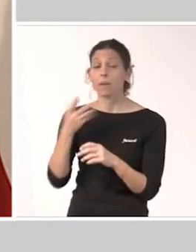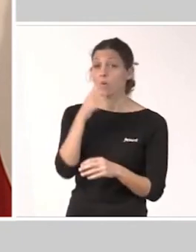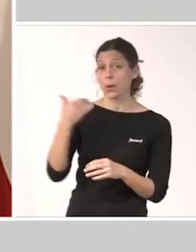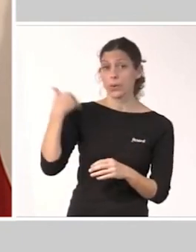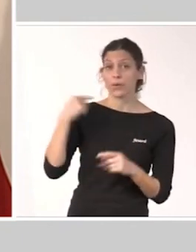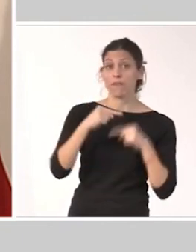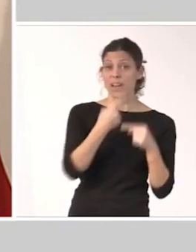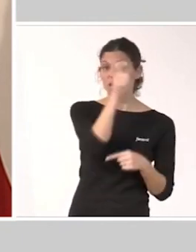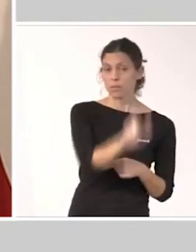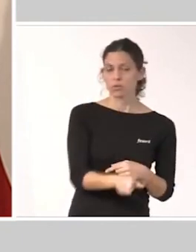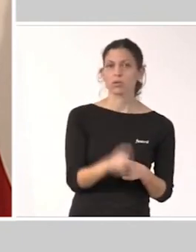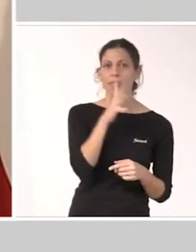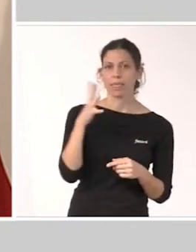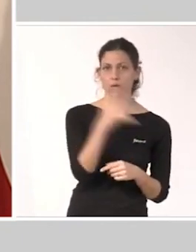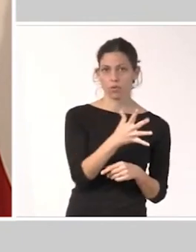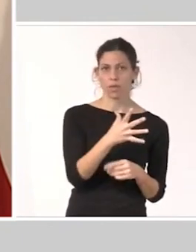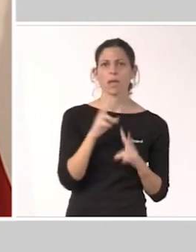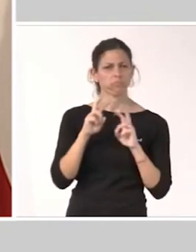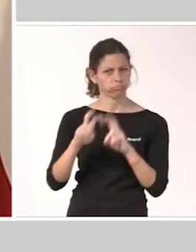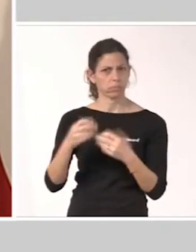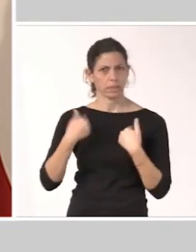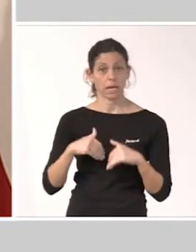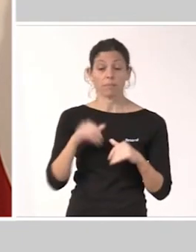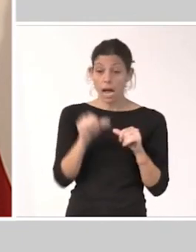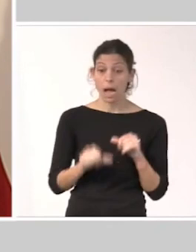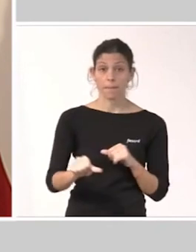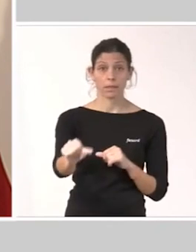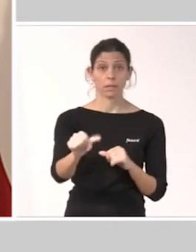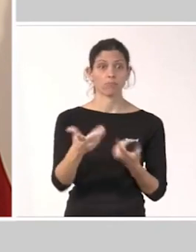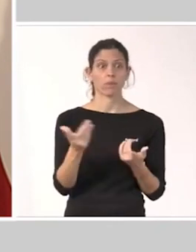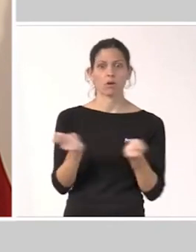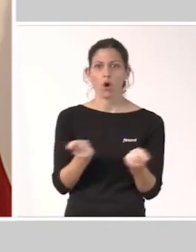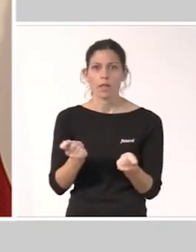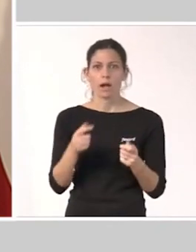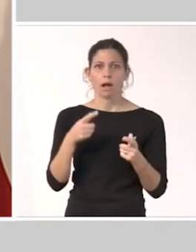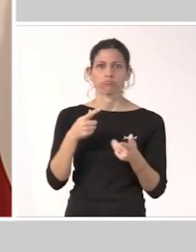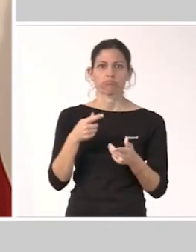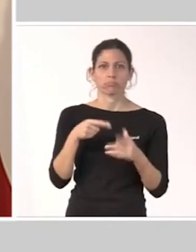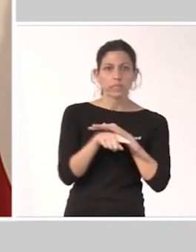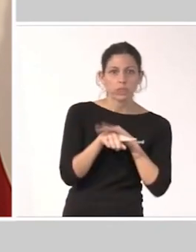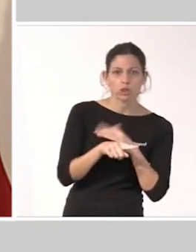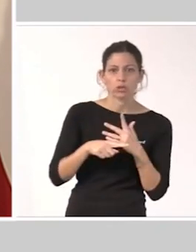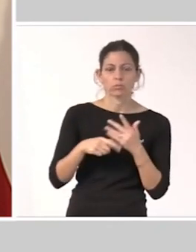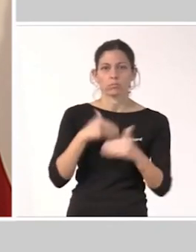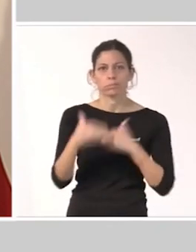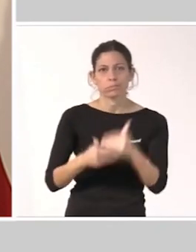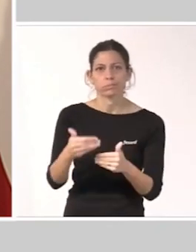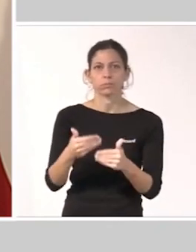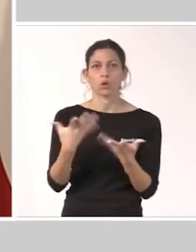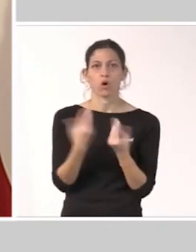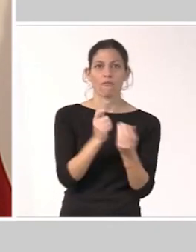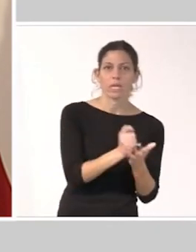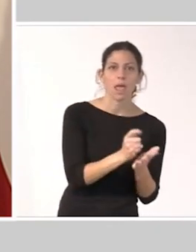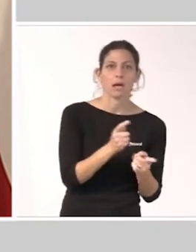de un familiar y a partir de ahí pues ya coordinar tot el operativo